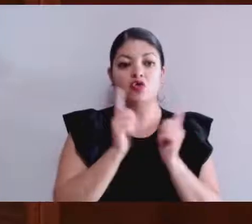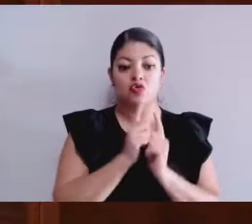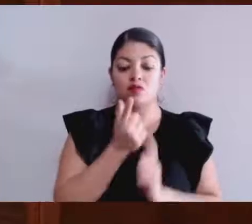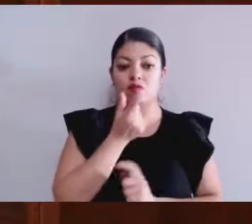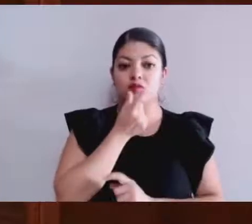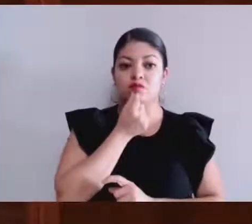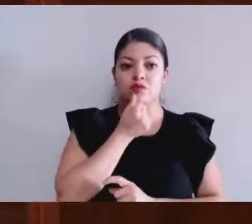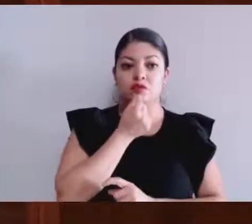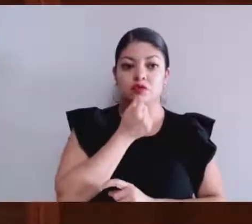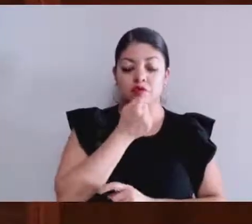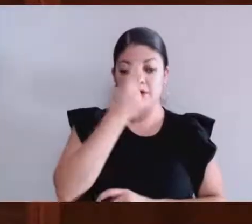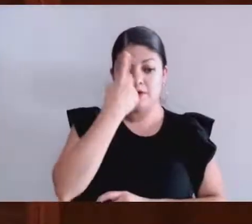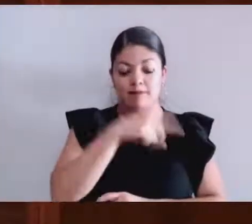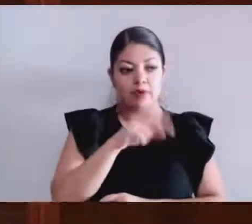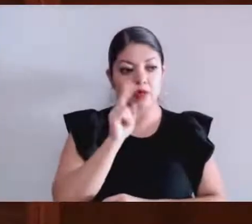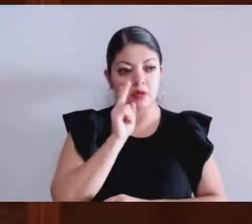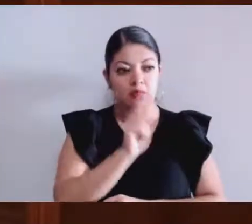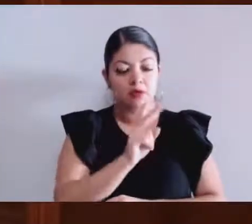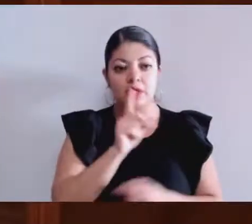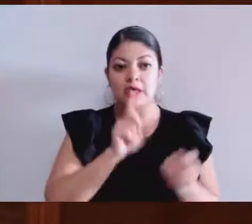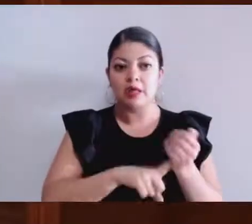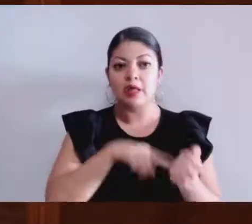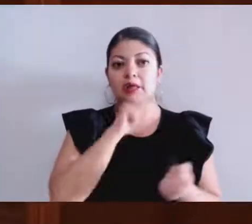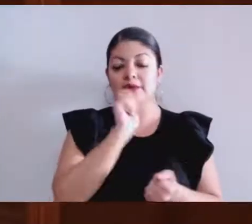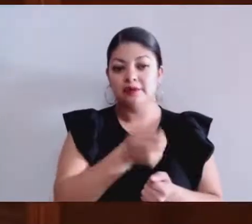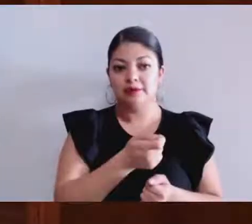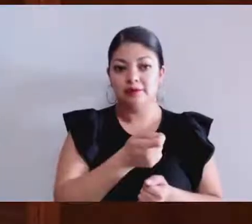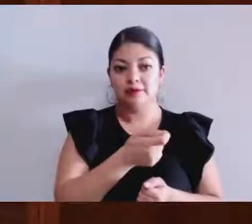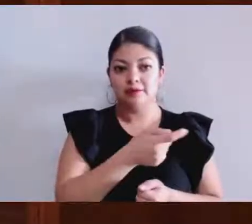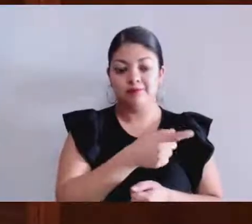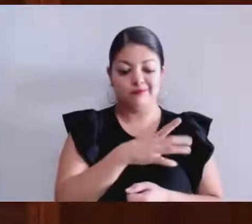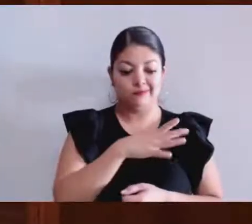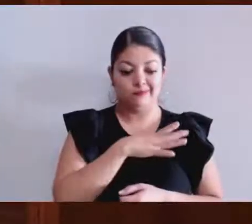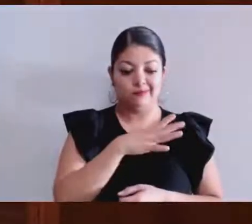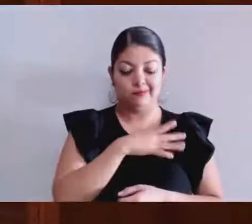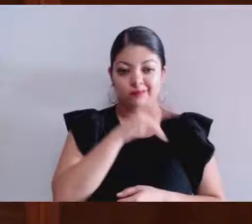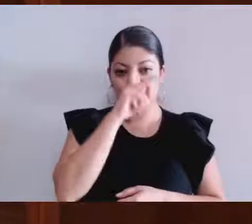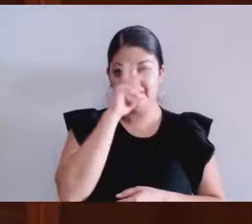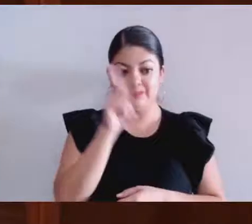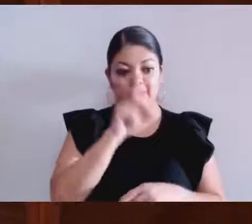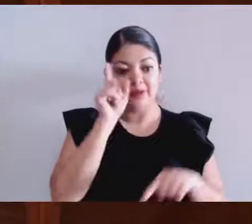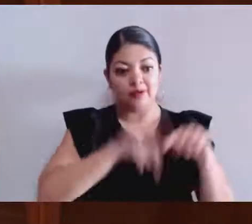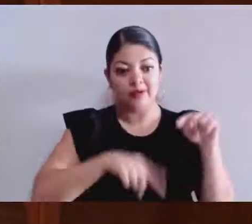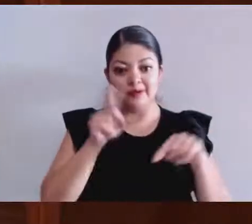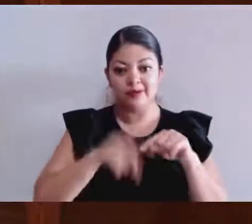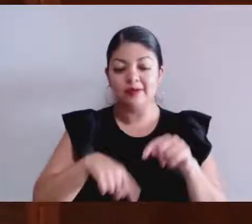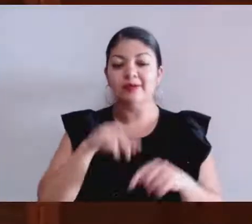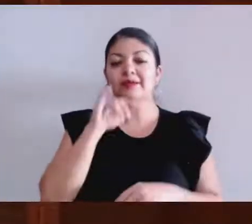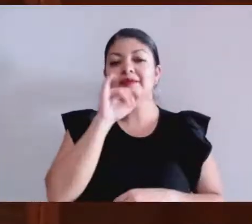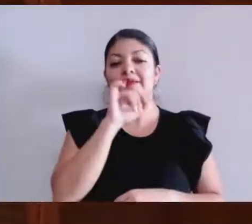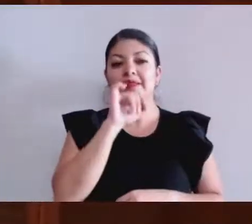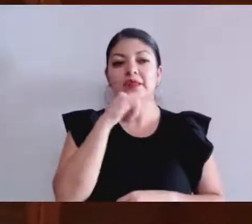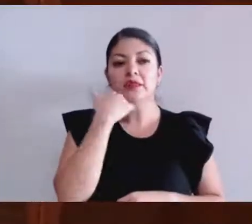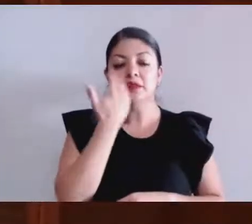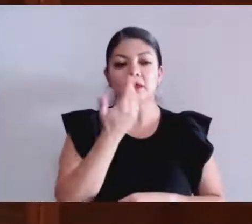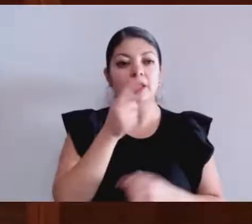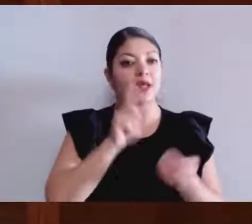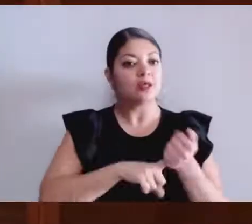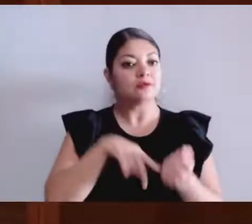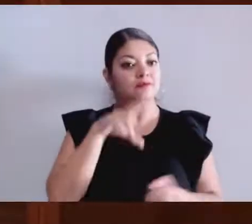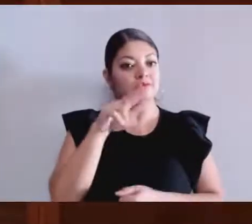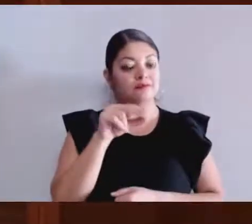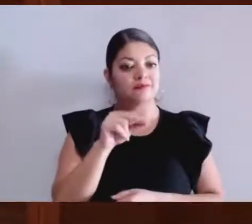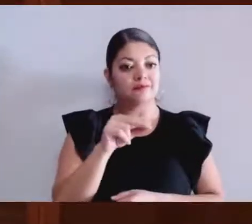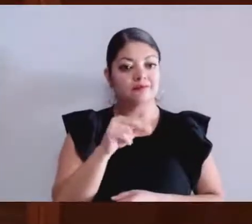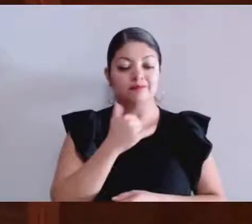agrupamiento policial, para hacer ver que el combate a la delincuencia va en serio, pero no es así. Y en el